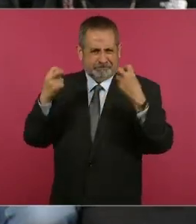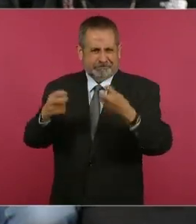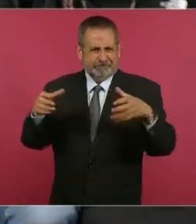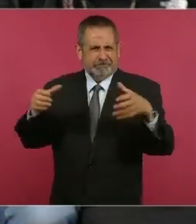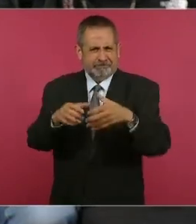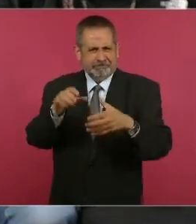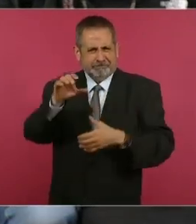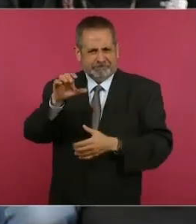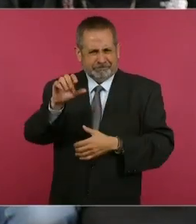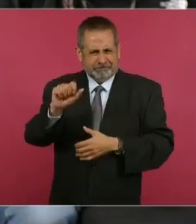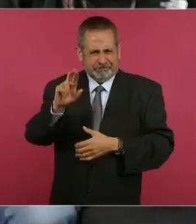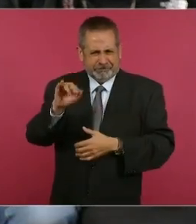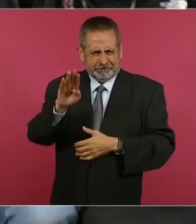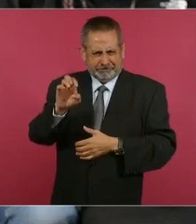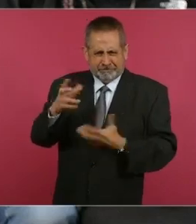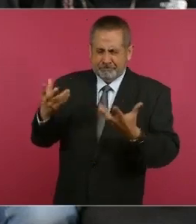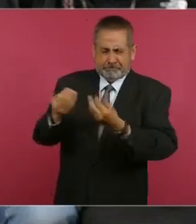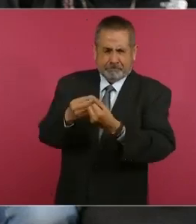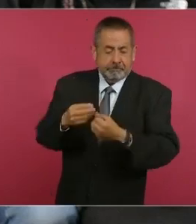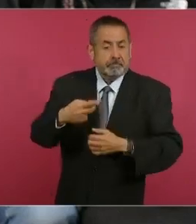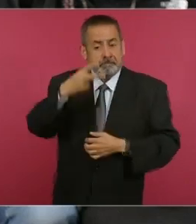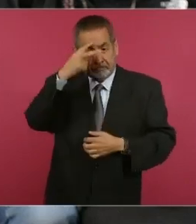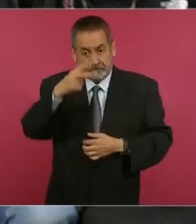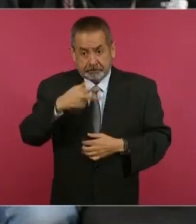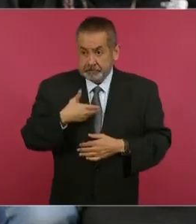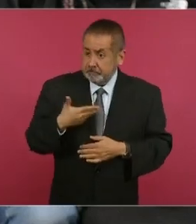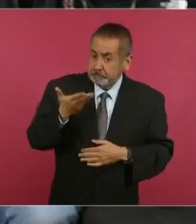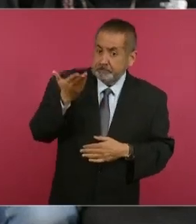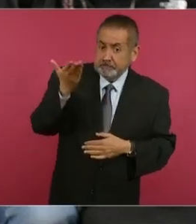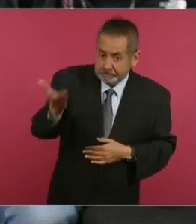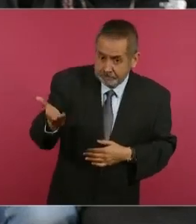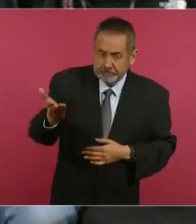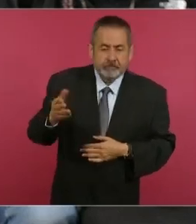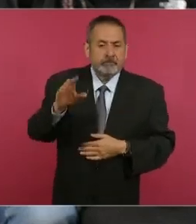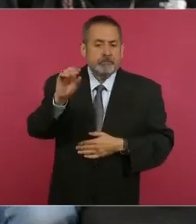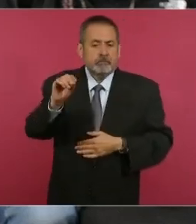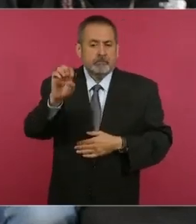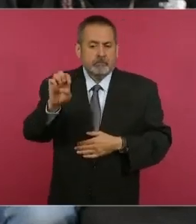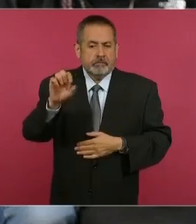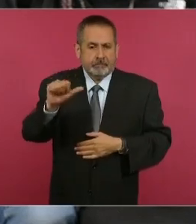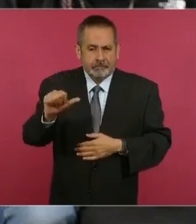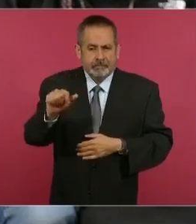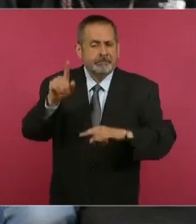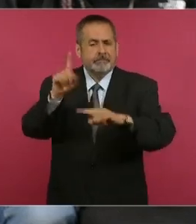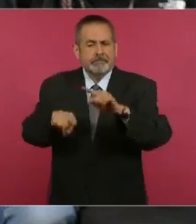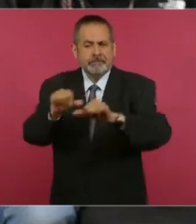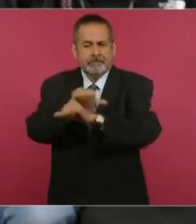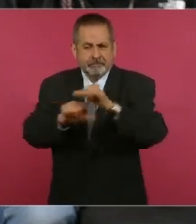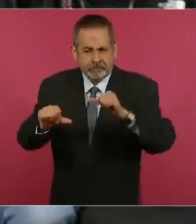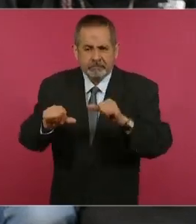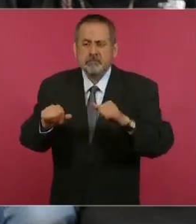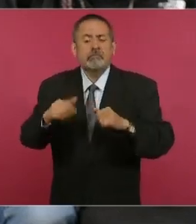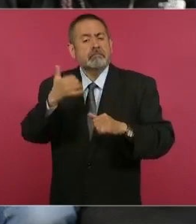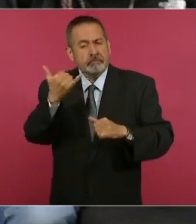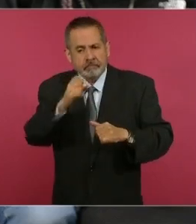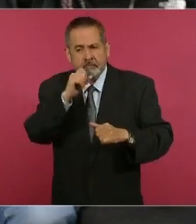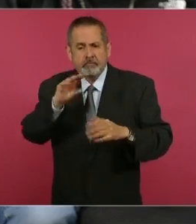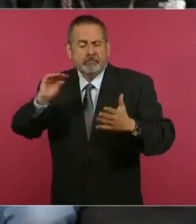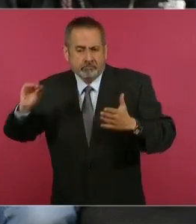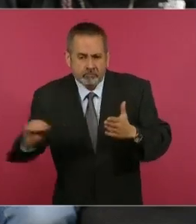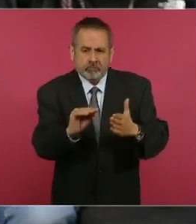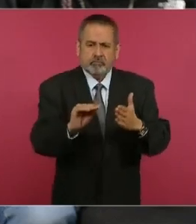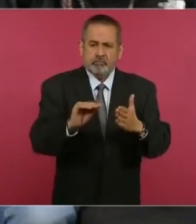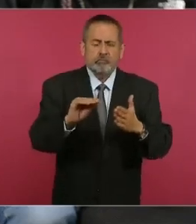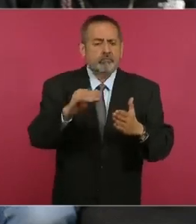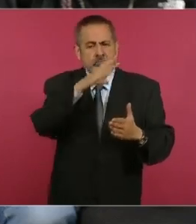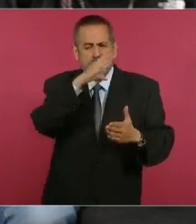Caribe, México pudiera pedirle a la Organización de Estados Americanos la restitución de Cuba, de ese órgano